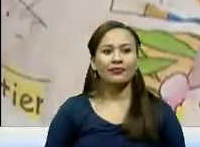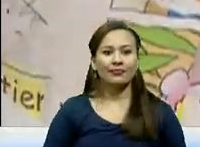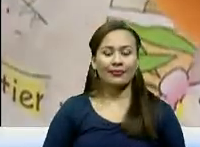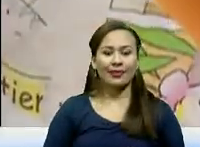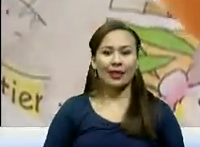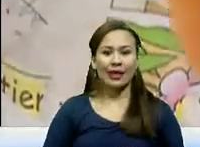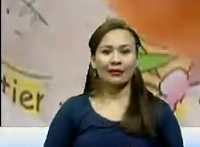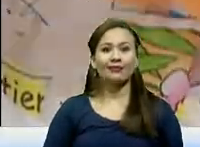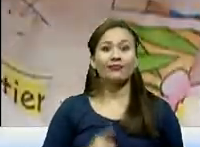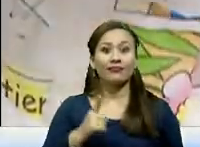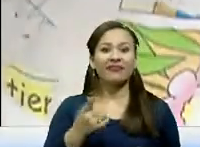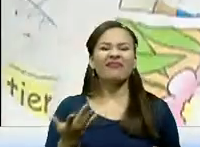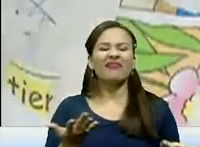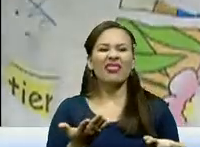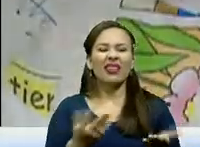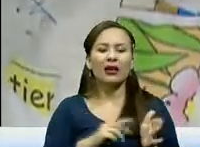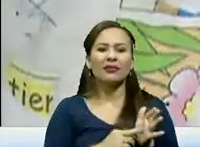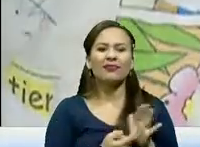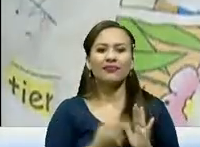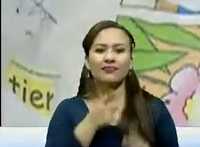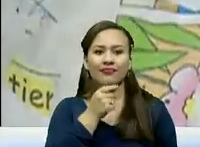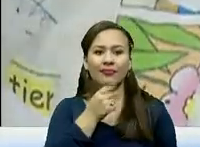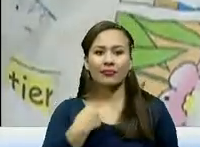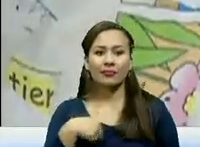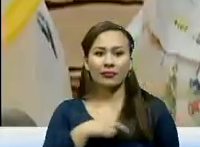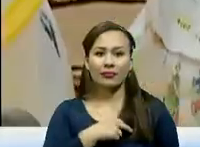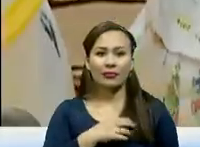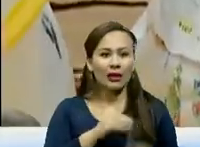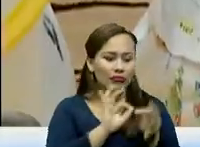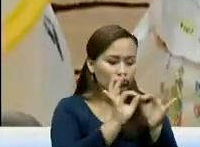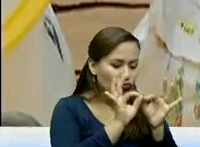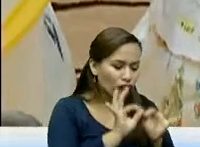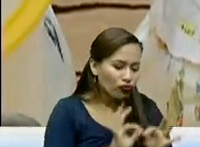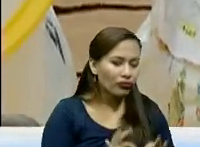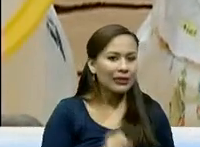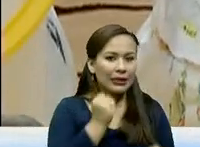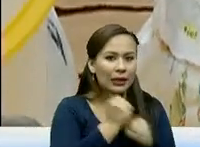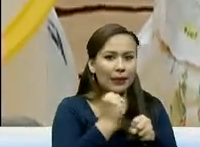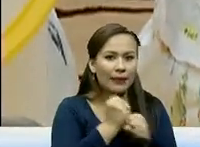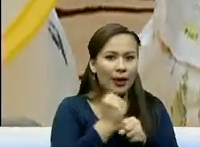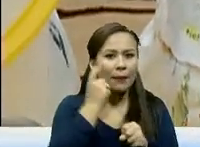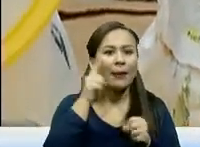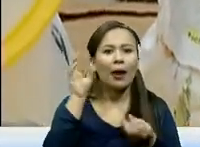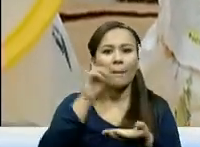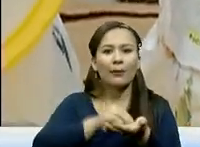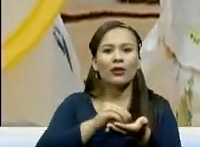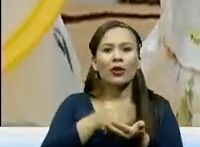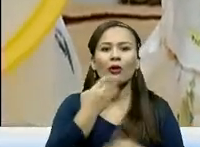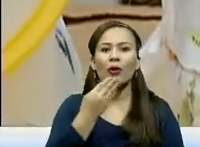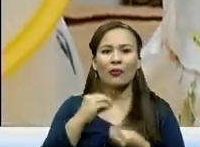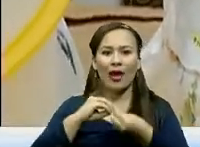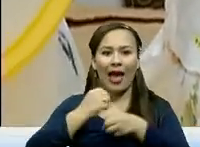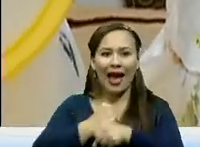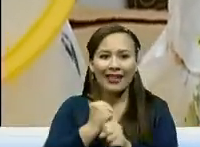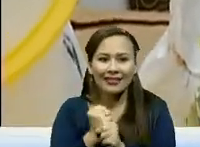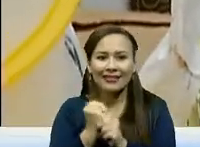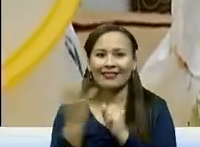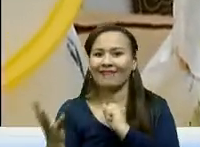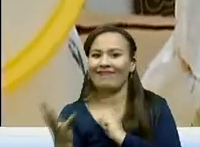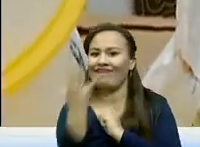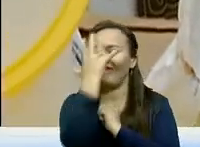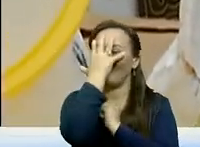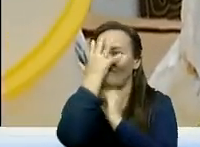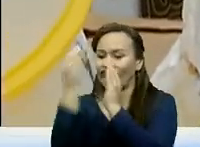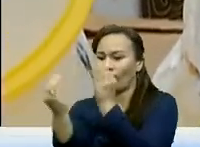Es la técnica que nosotros reflejamos como pillareños para denominar a cómo hacemos la careta o de qué hacemos la